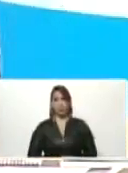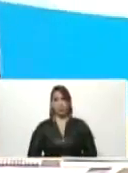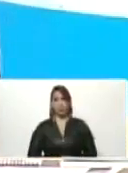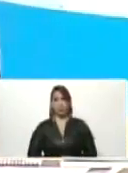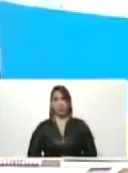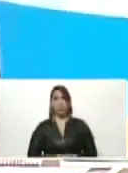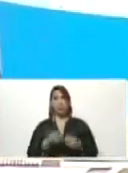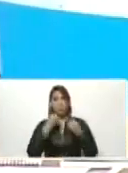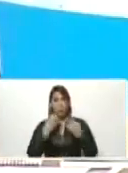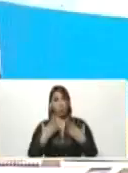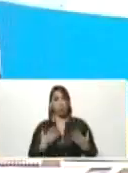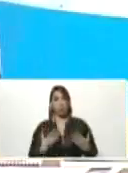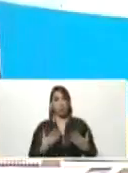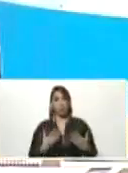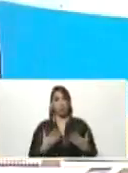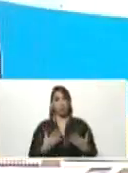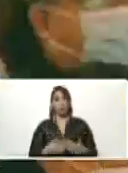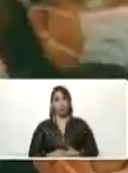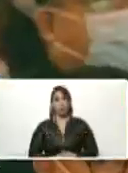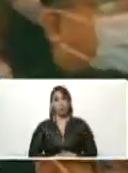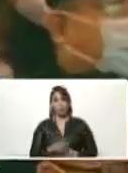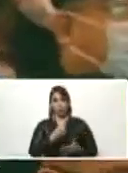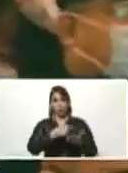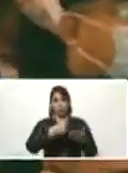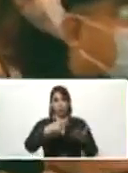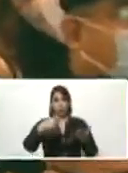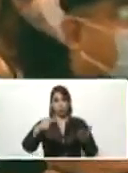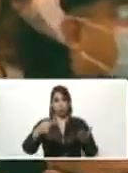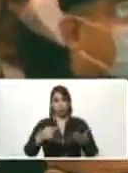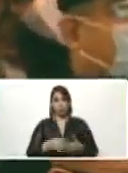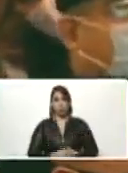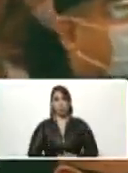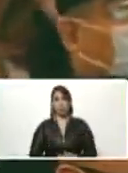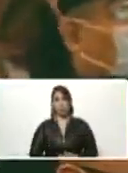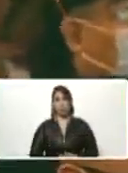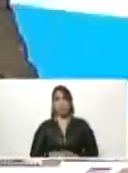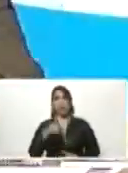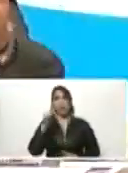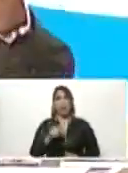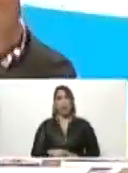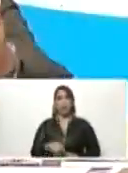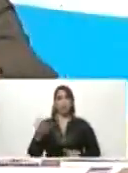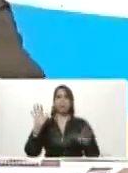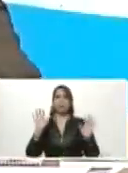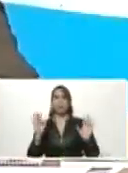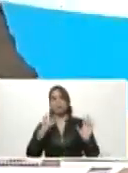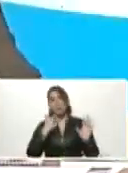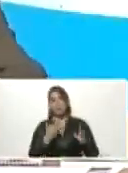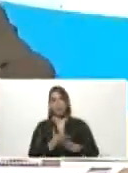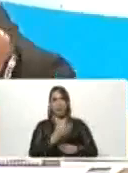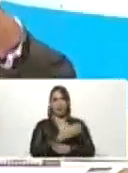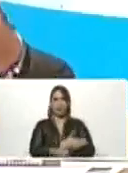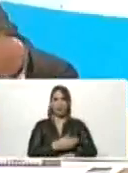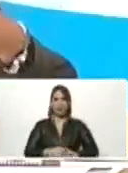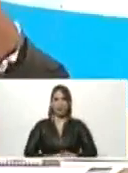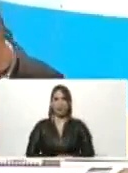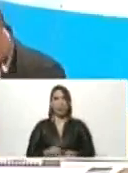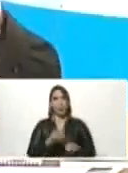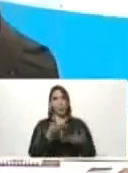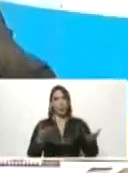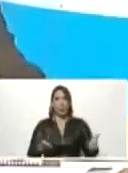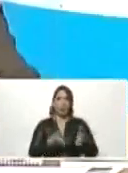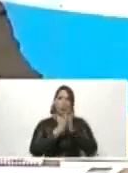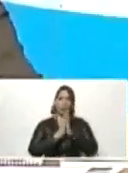Es bueno, Ernesto, para la pluma. Para escribir, vale, así se decía antes. Ustedes,